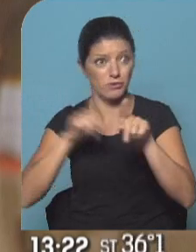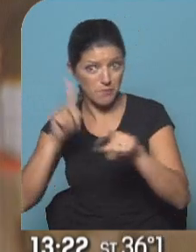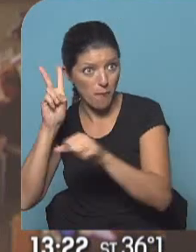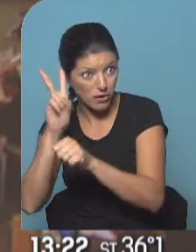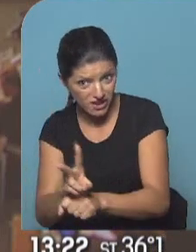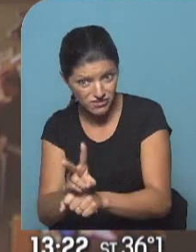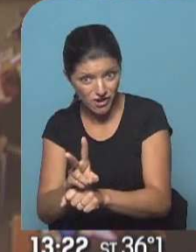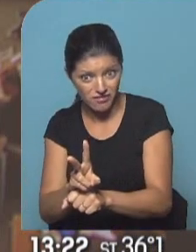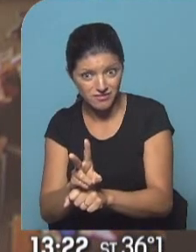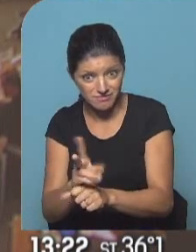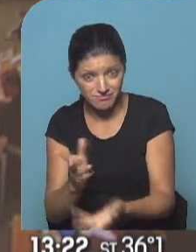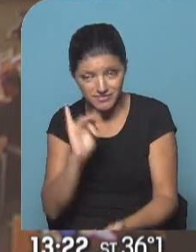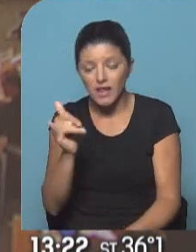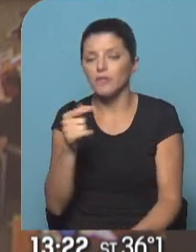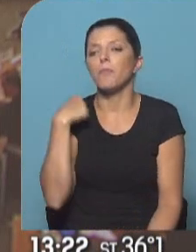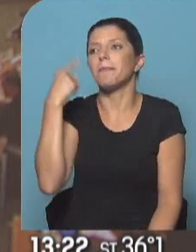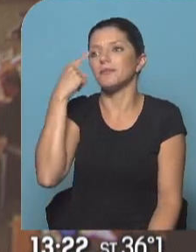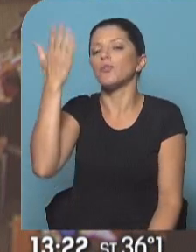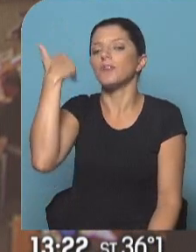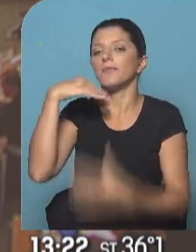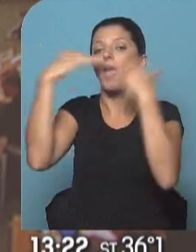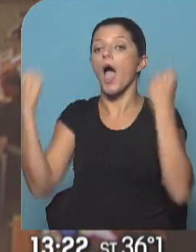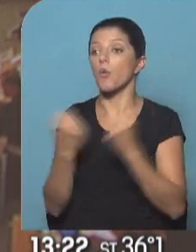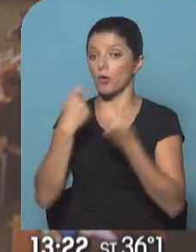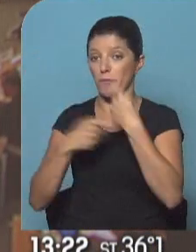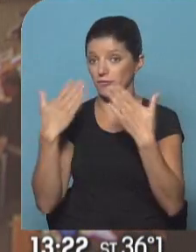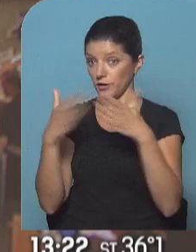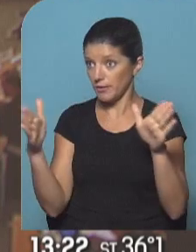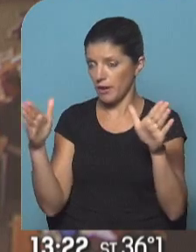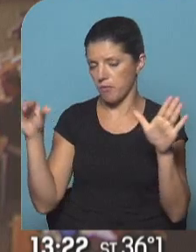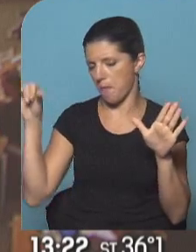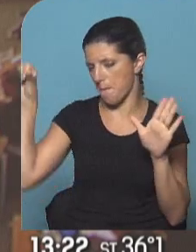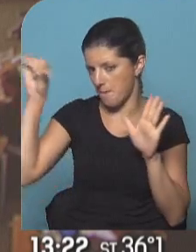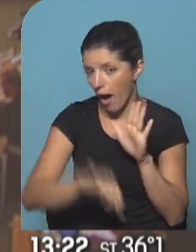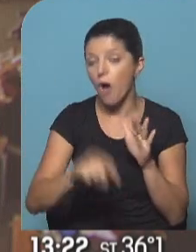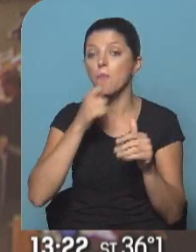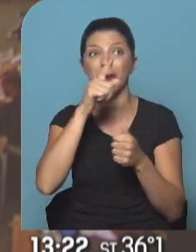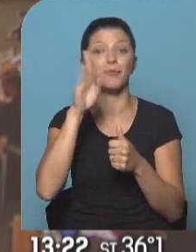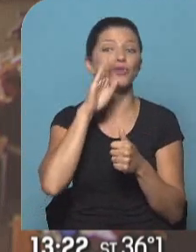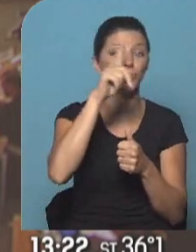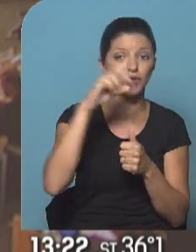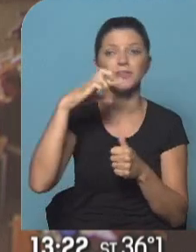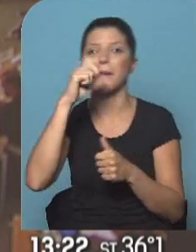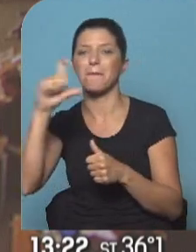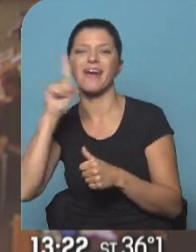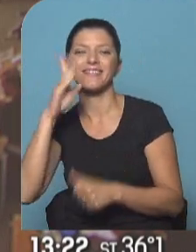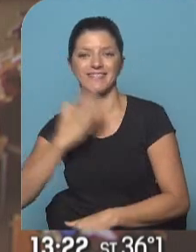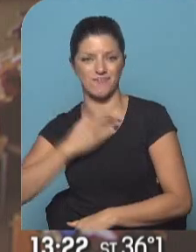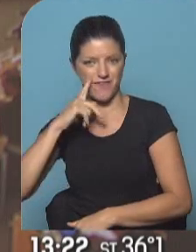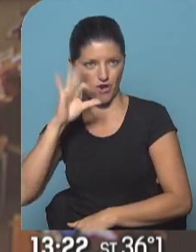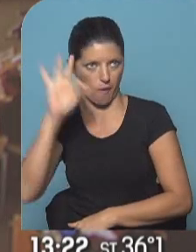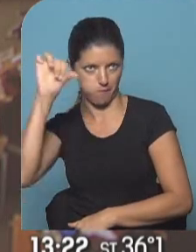si uno mira la caída de los acuerdos de libre comercio, por ejemplo el de Estados Unidos con el Pacífico, digamos, el gran acuerdo del Pacífico, el